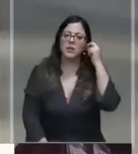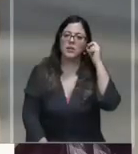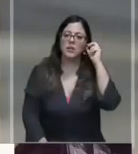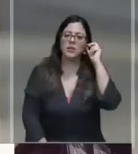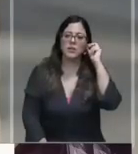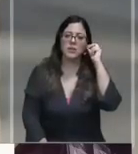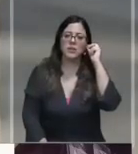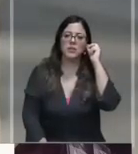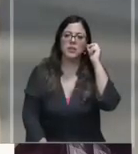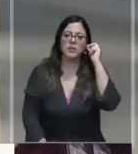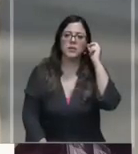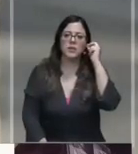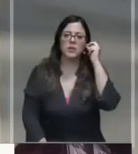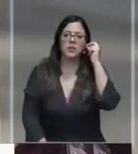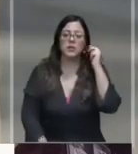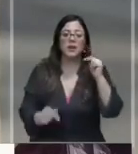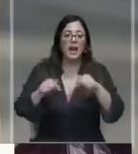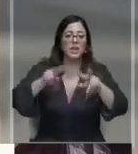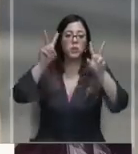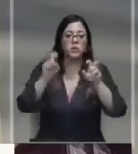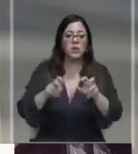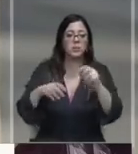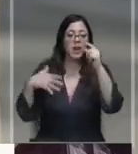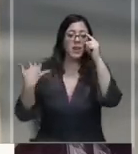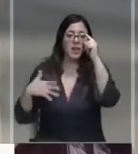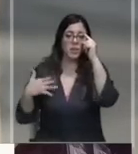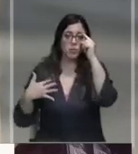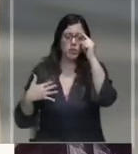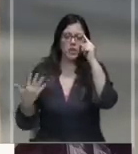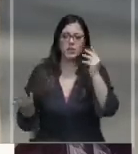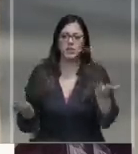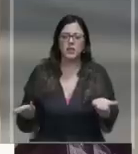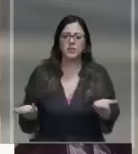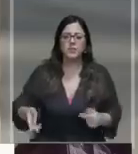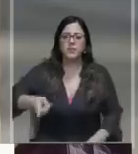Y acá hay algo que es un detalle muy importante.